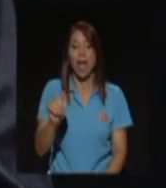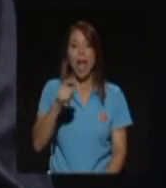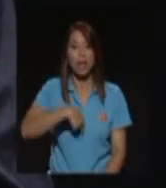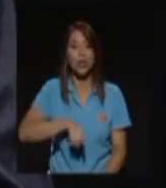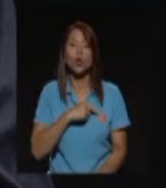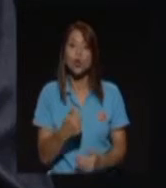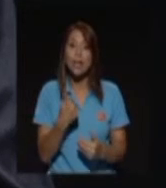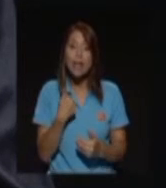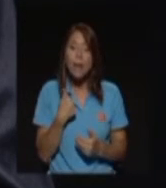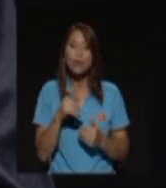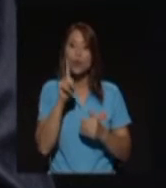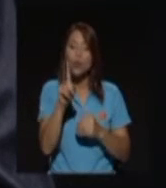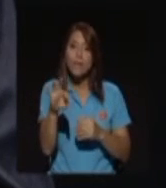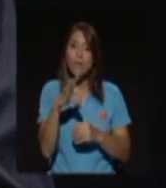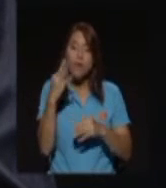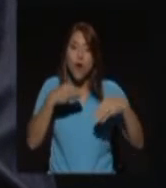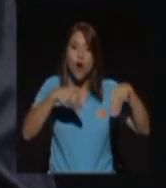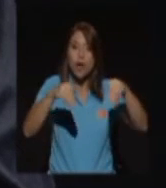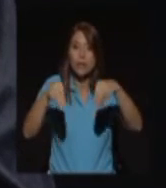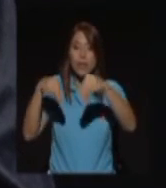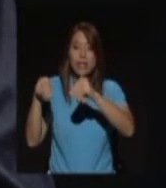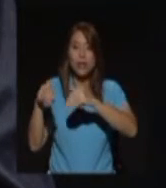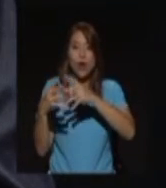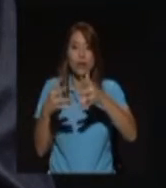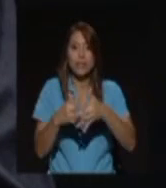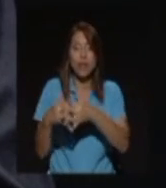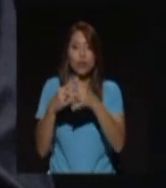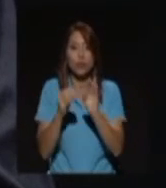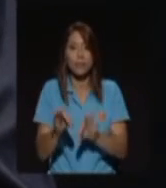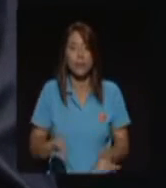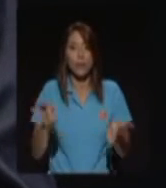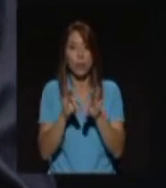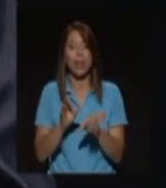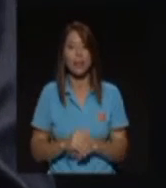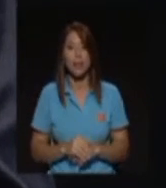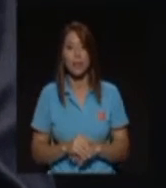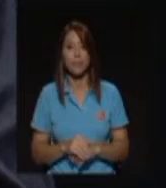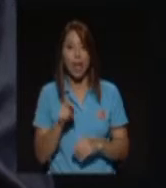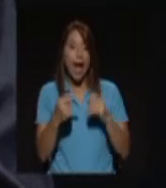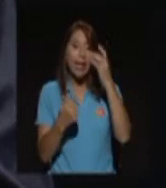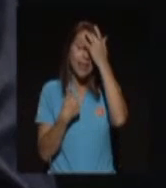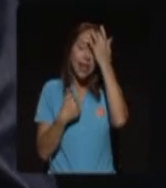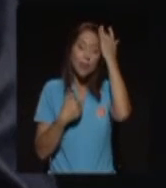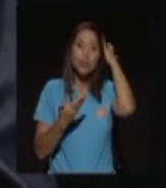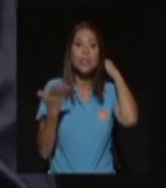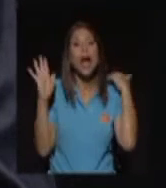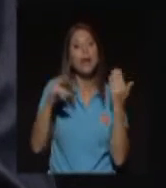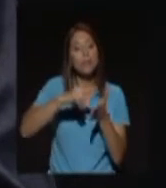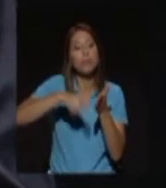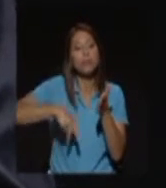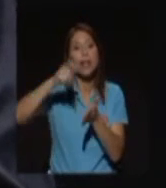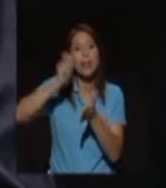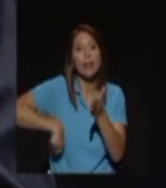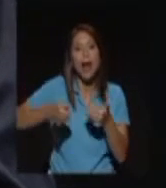un esquema de exportación a los Estados Unidos muy importante. Bueno, ahí tenemos tratados con los 3